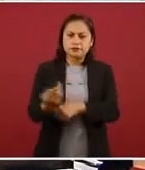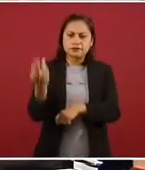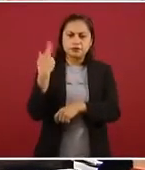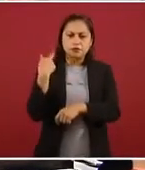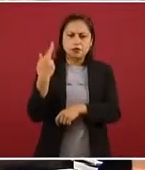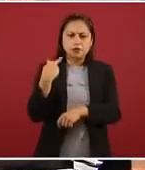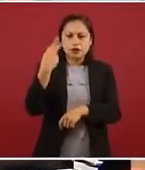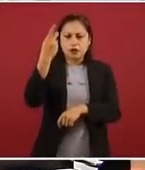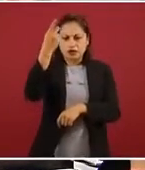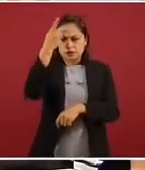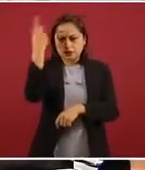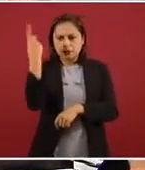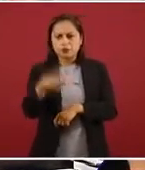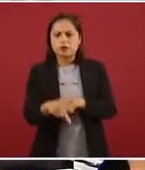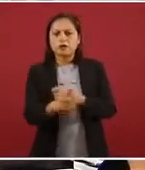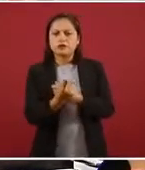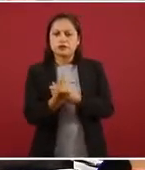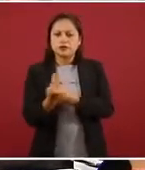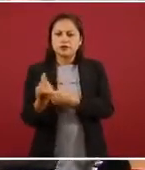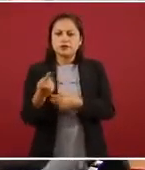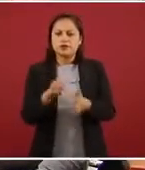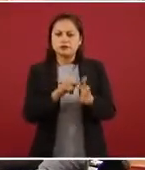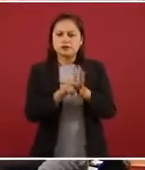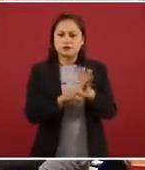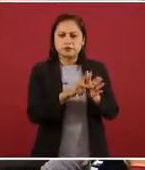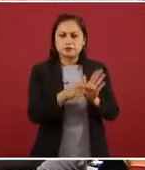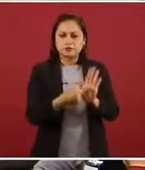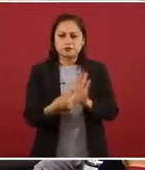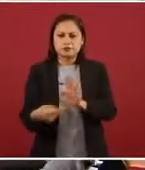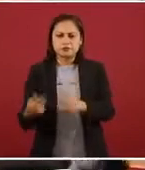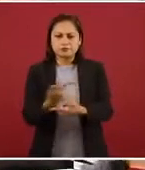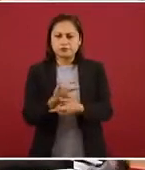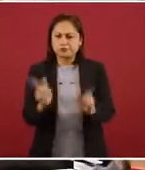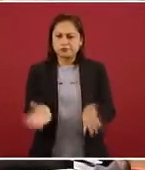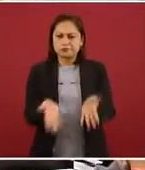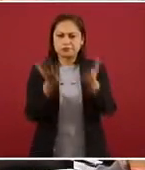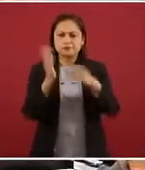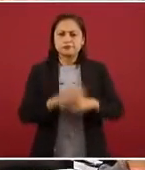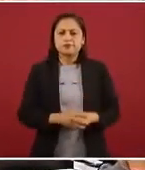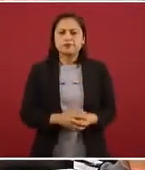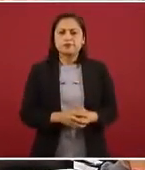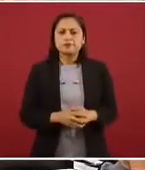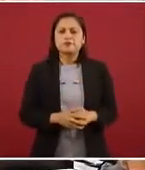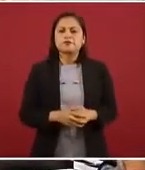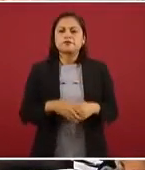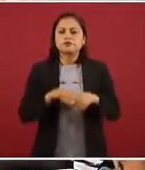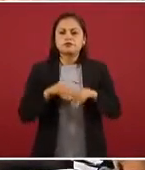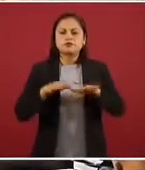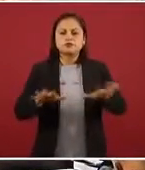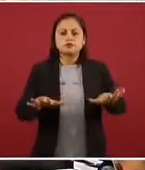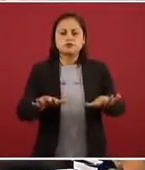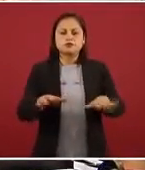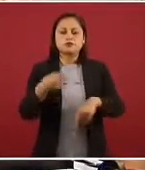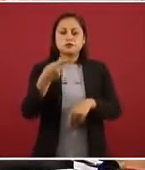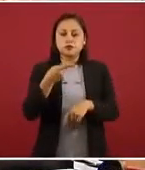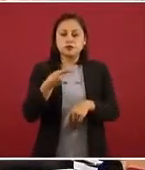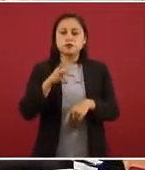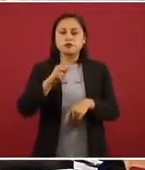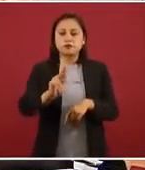productores de esas series de televisión. ¿Pero qué se